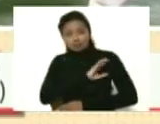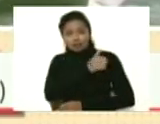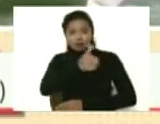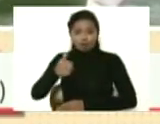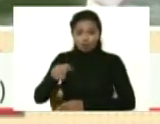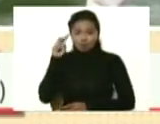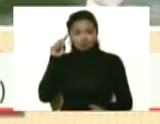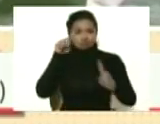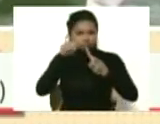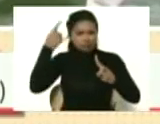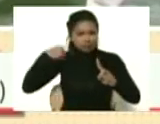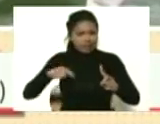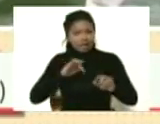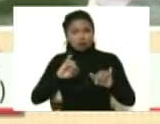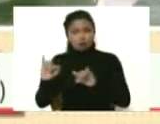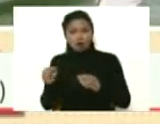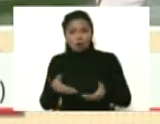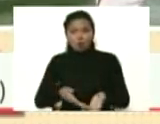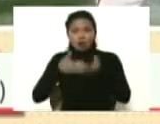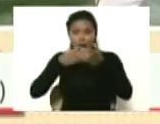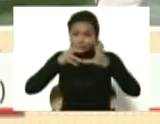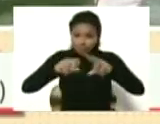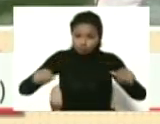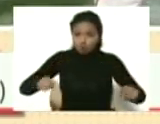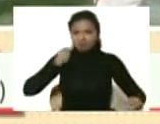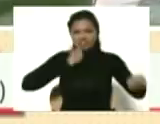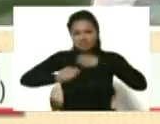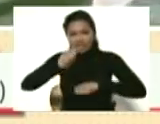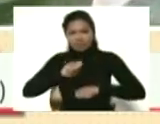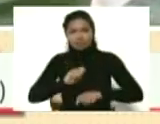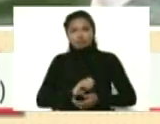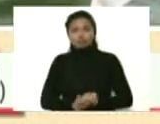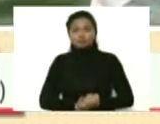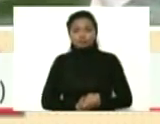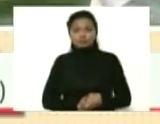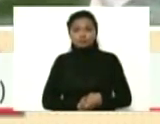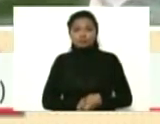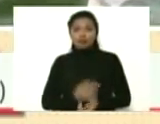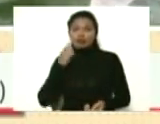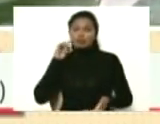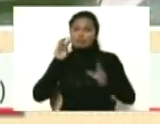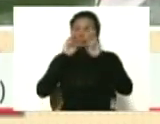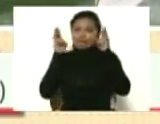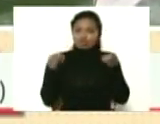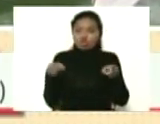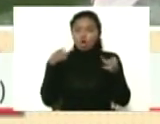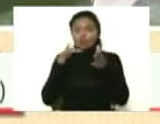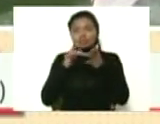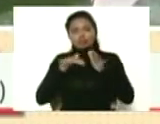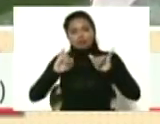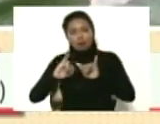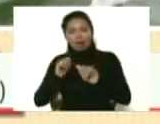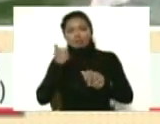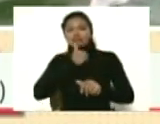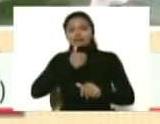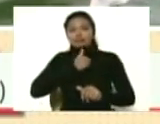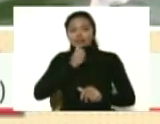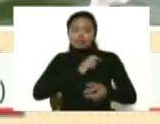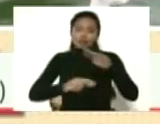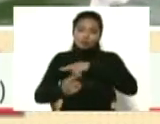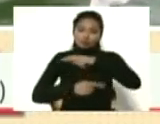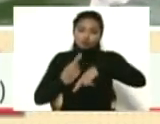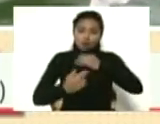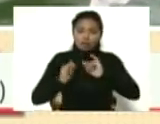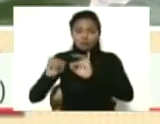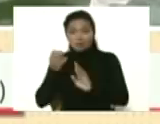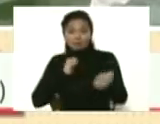una misión, un arma y un territorio, y el método táctico de resistencia revolucionaria.